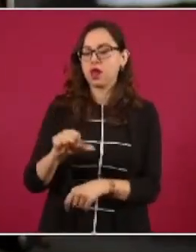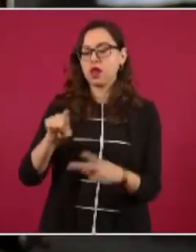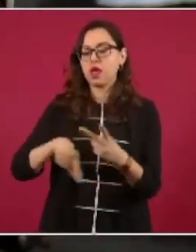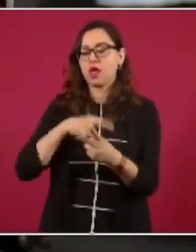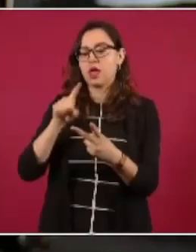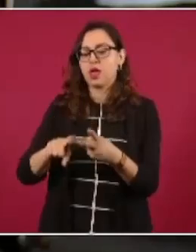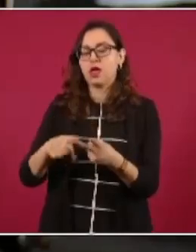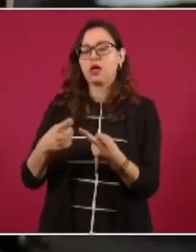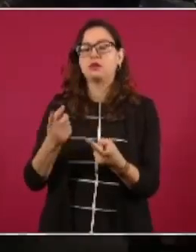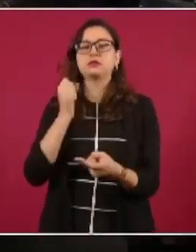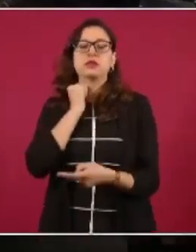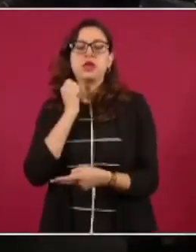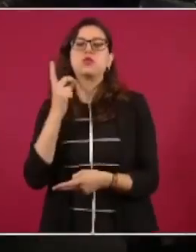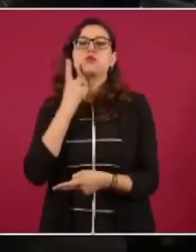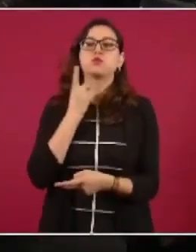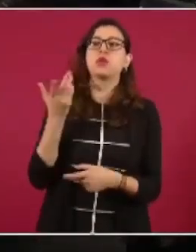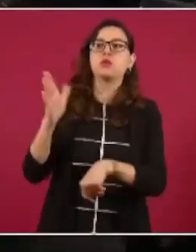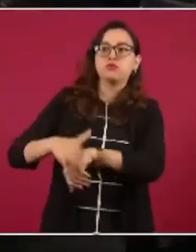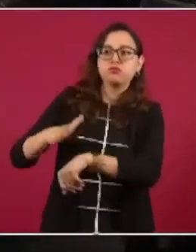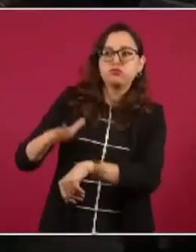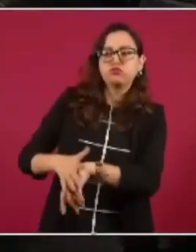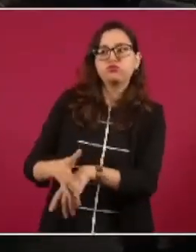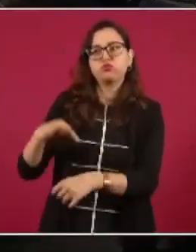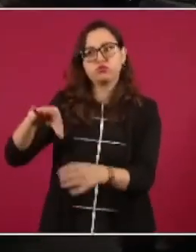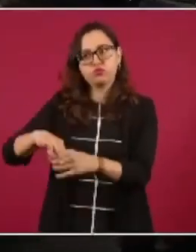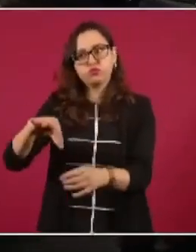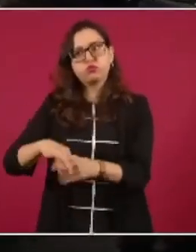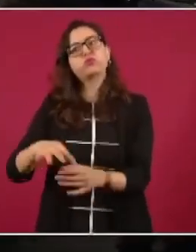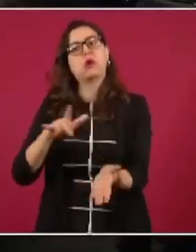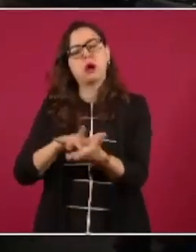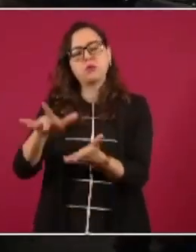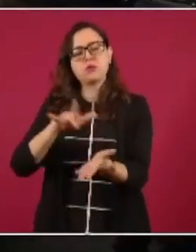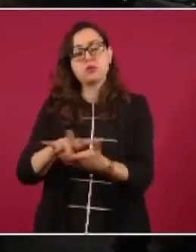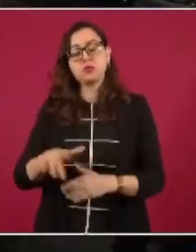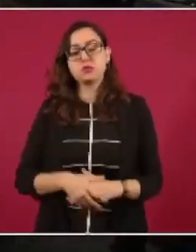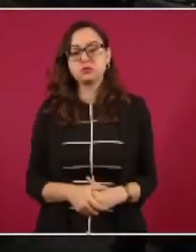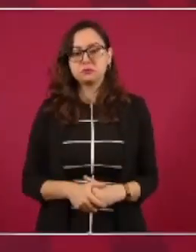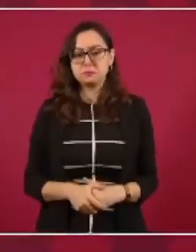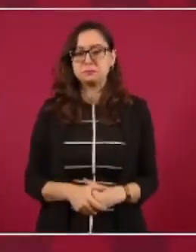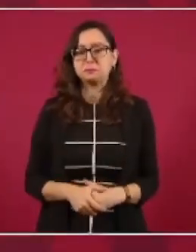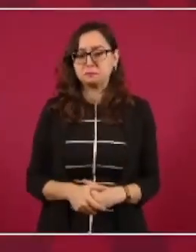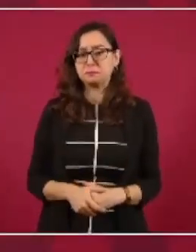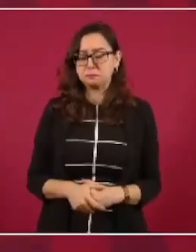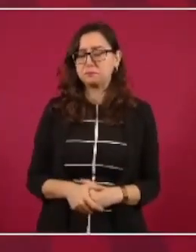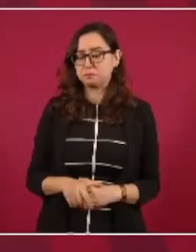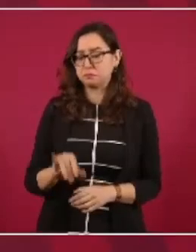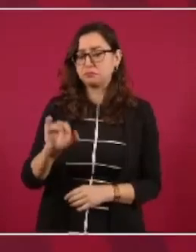usted ha comentado, señor presidente. Sí, yo estoy a favor de que